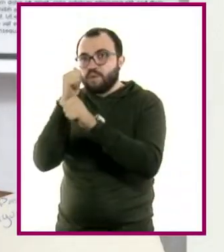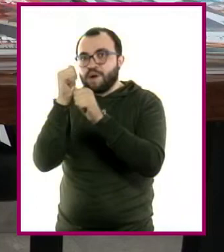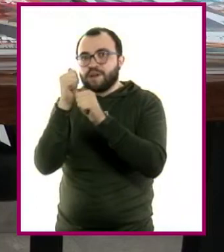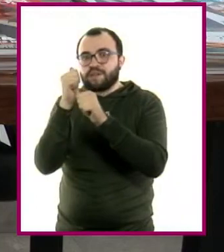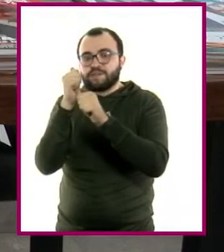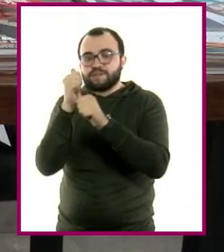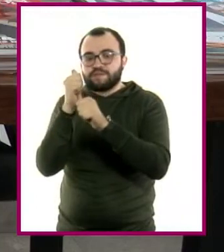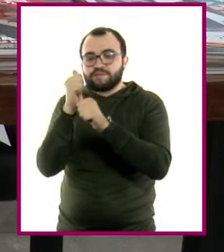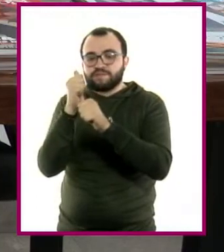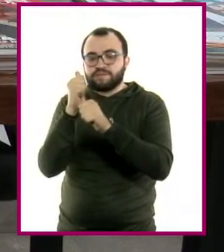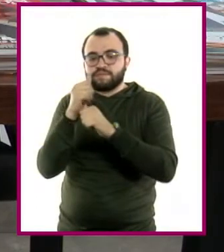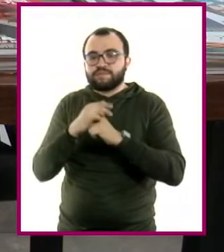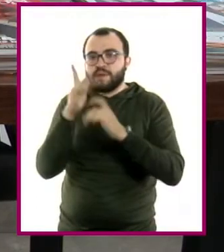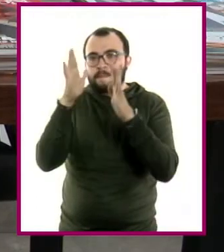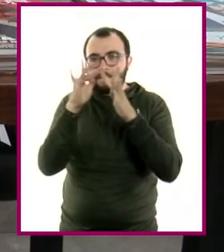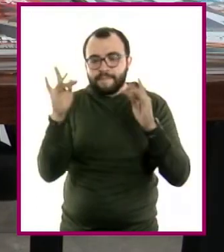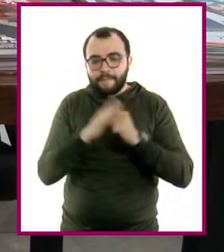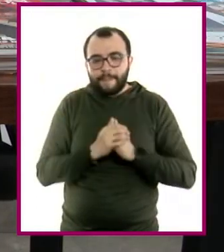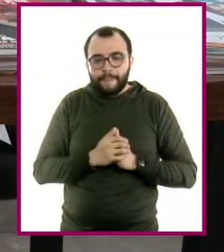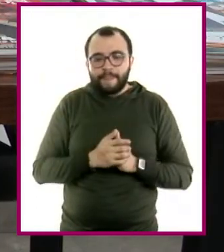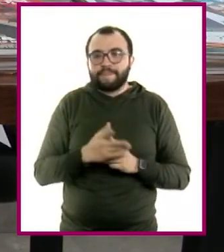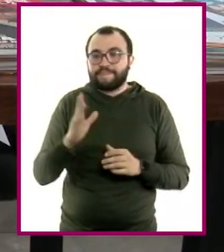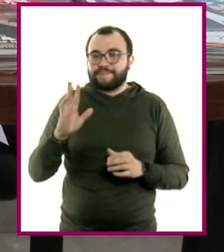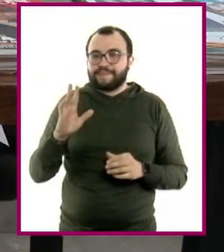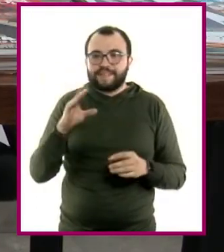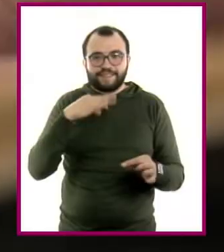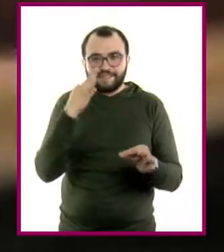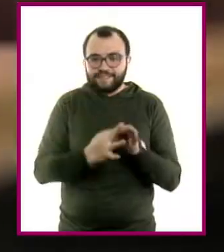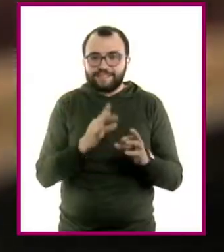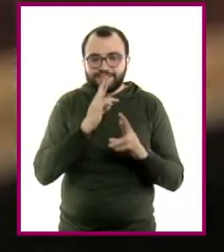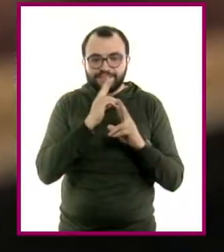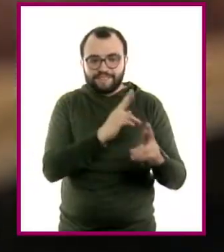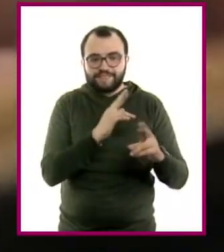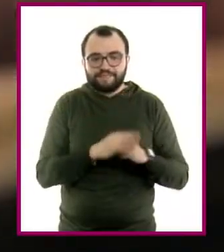Ahora sí, Alfredo, ya está listo nuestro reporte. ¡Sí!